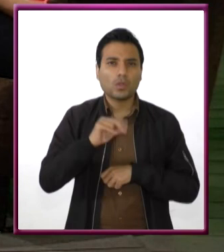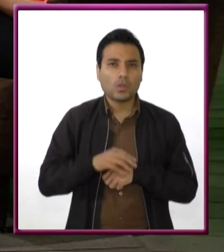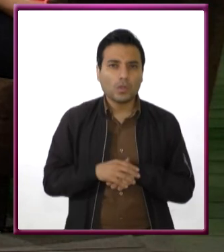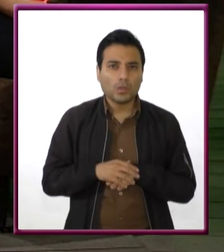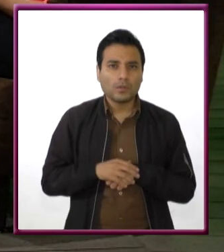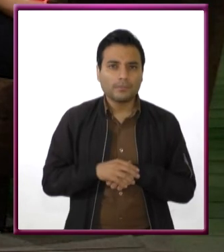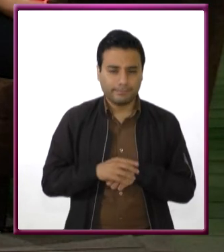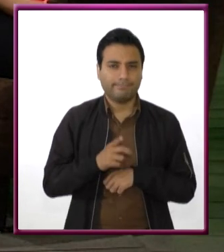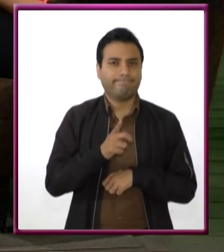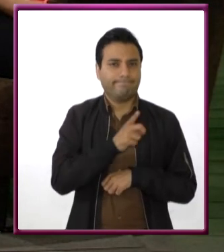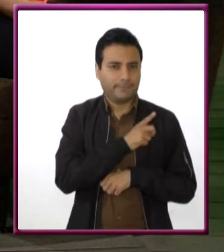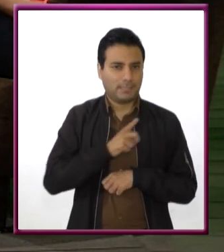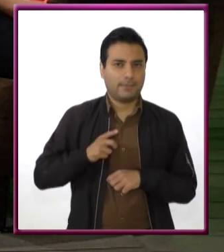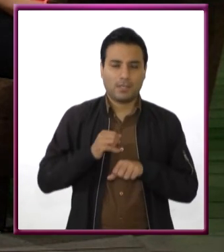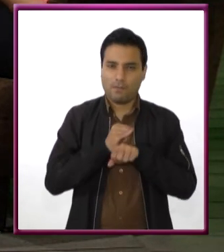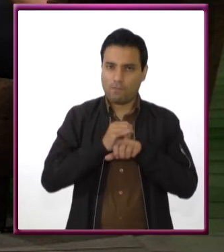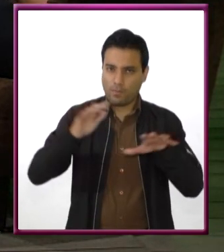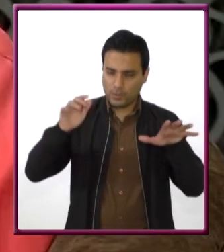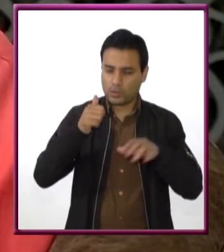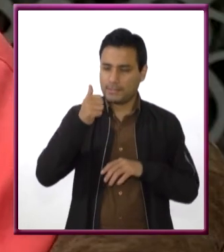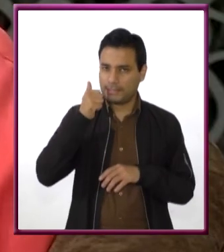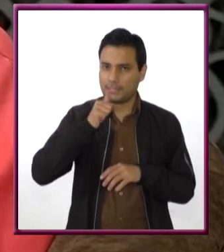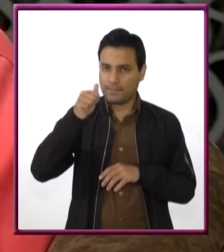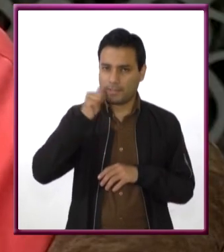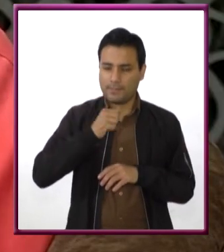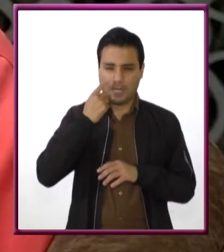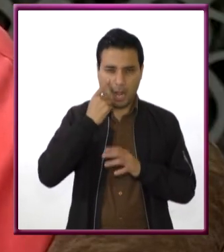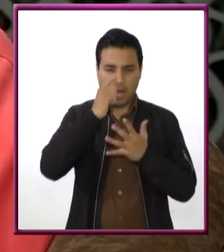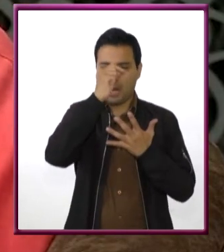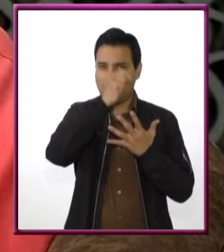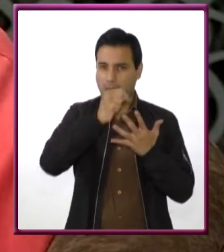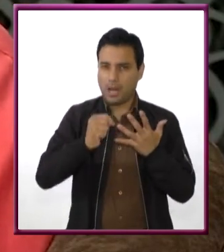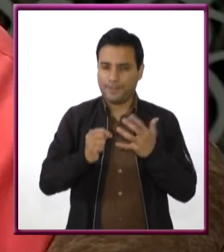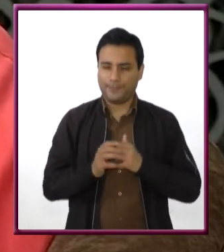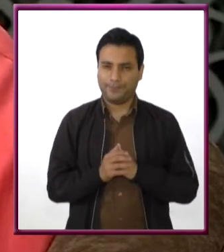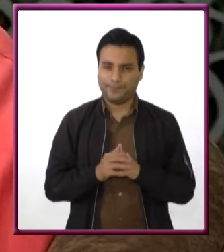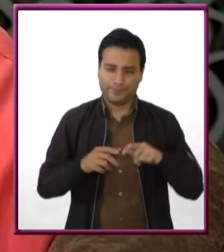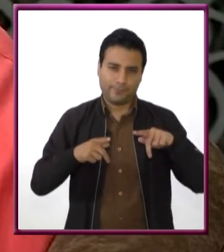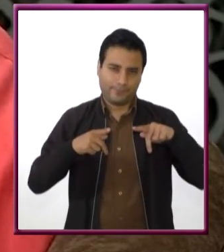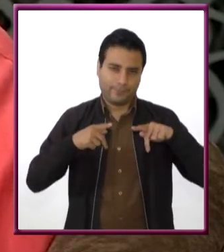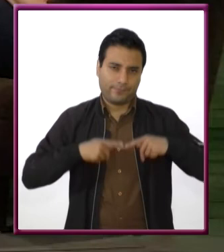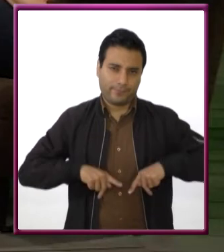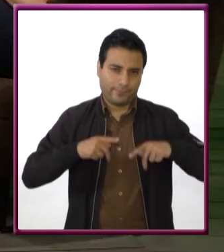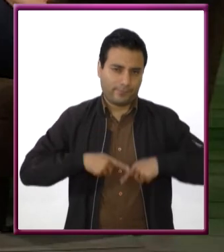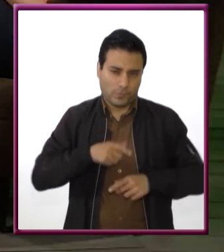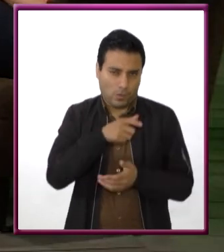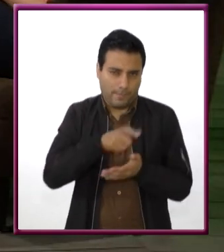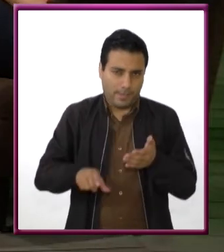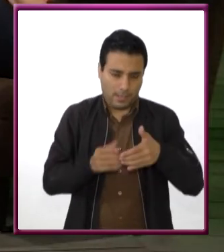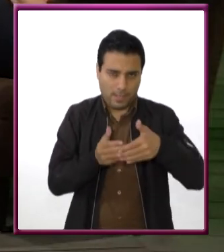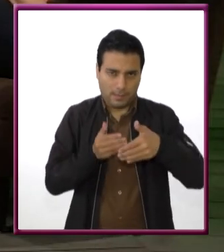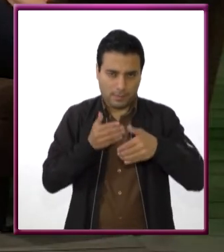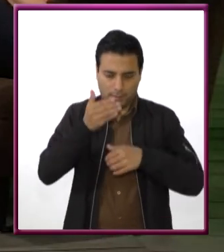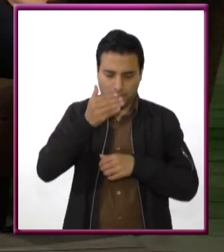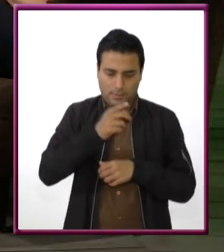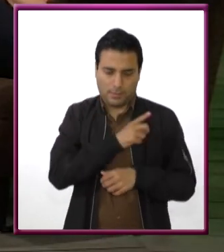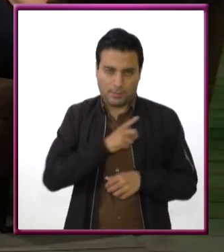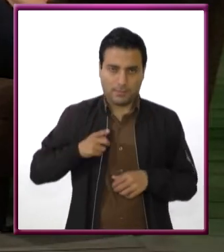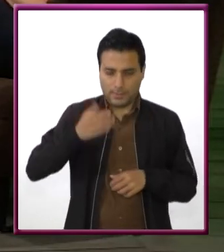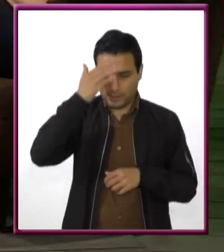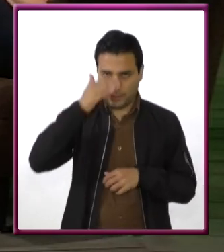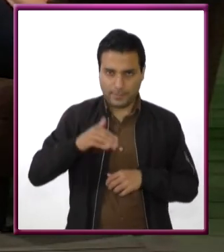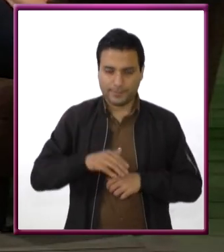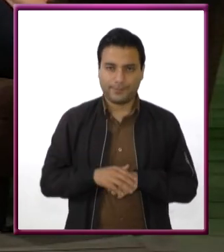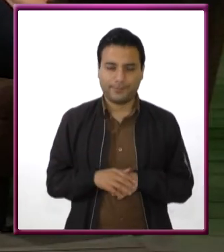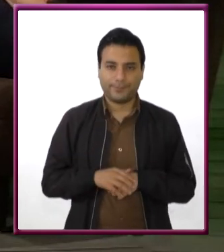aquellos productores que lo usan y lo aplican, como para los consumidores que somos todos. Antes de entrar en las alternativas